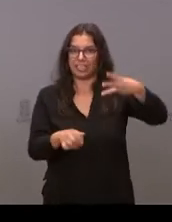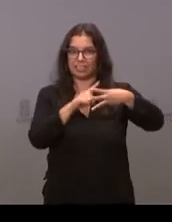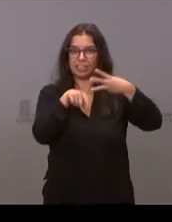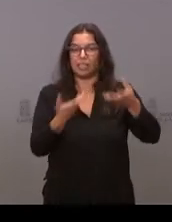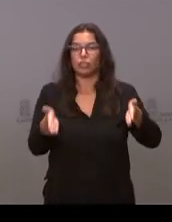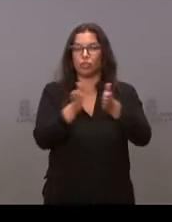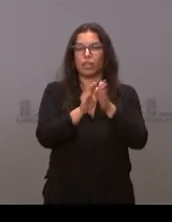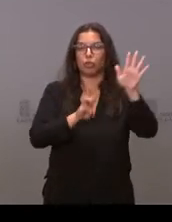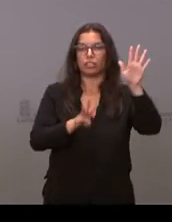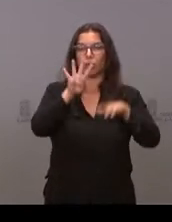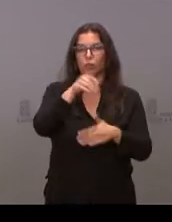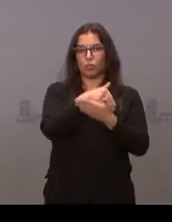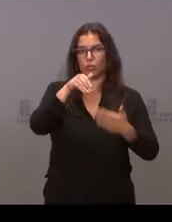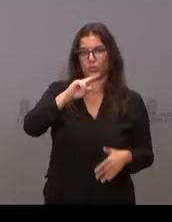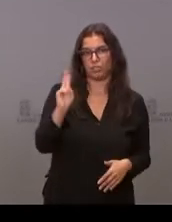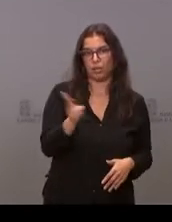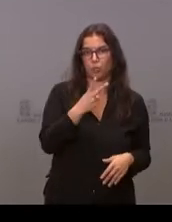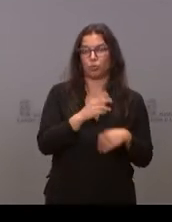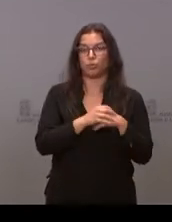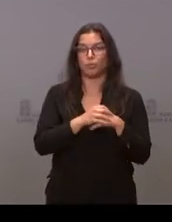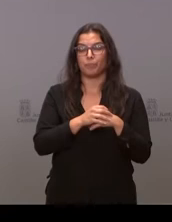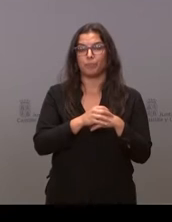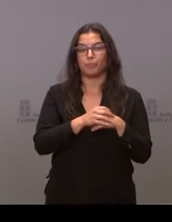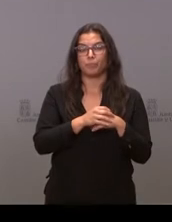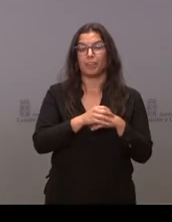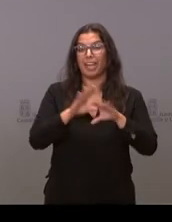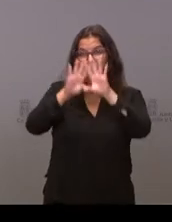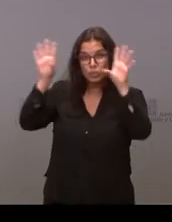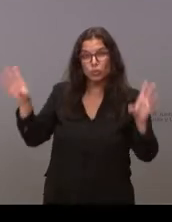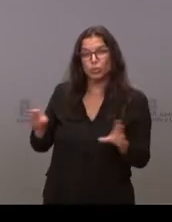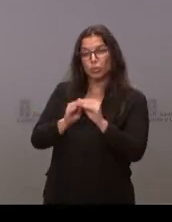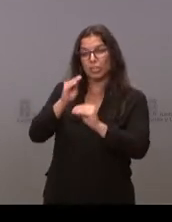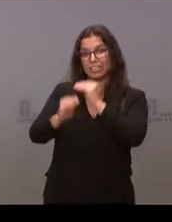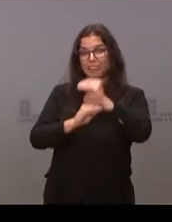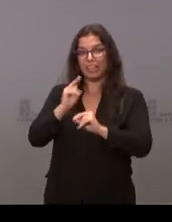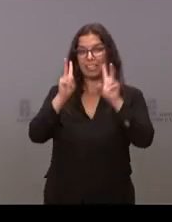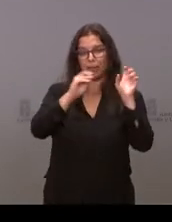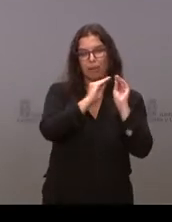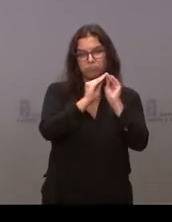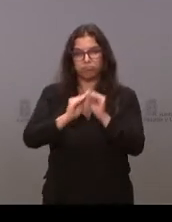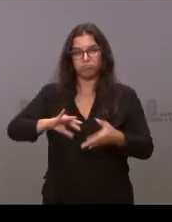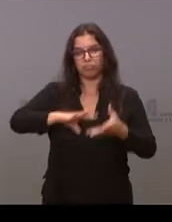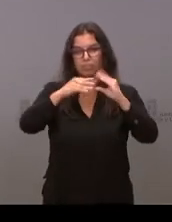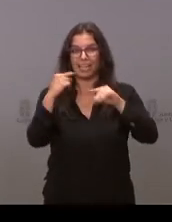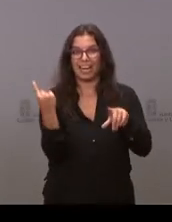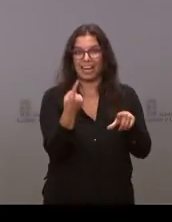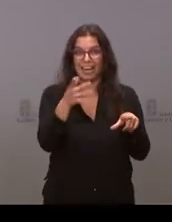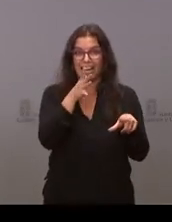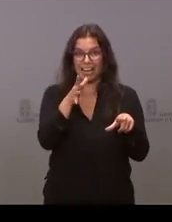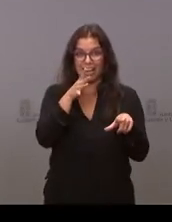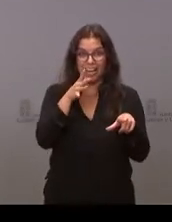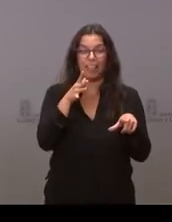84 millones de euros. Del conjunto de las actuaciones que en materia de regadíos venimos realizando en nuestro país y de lo